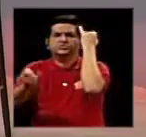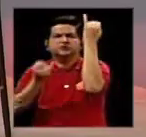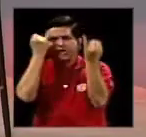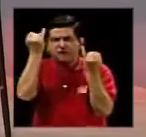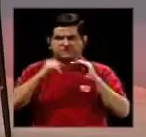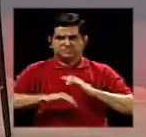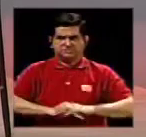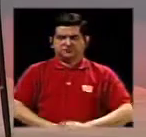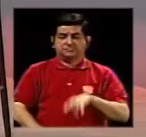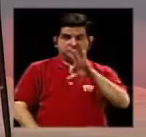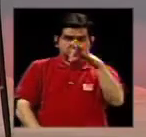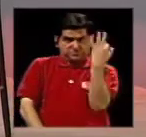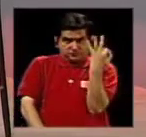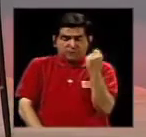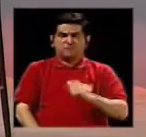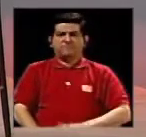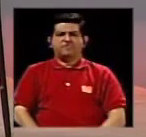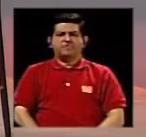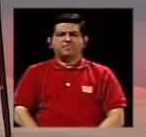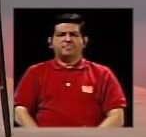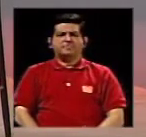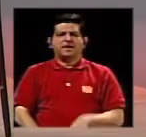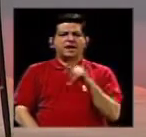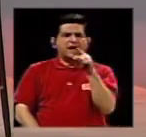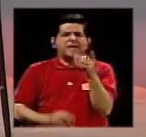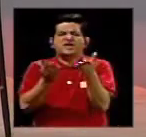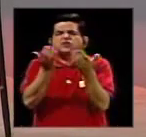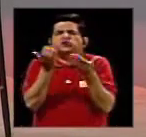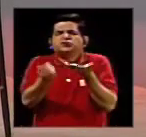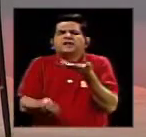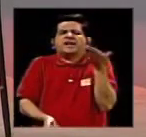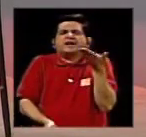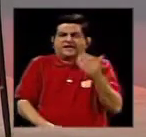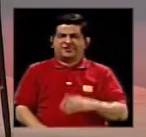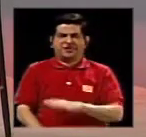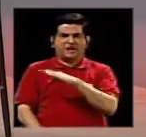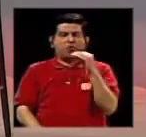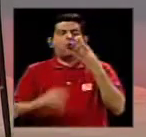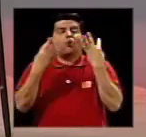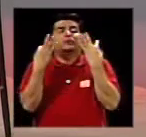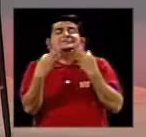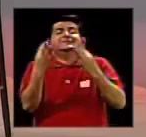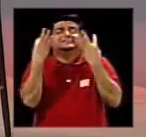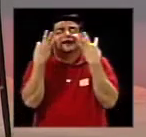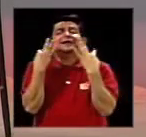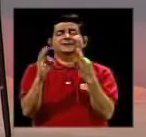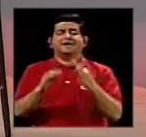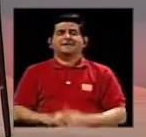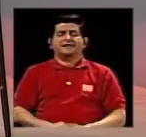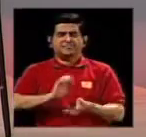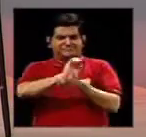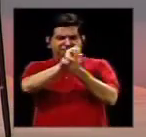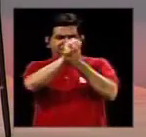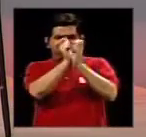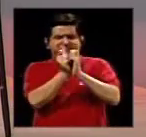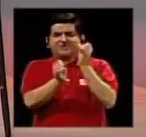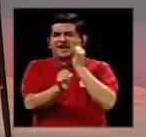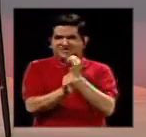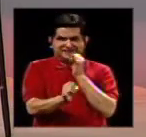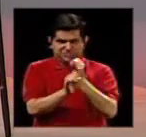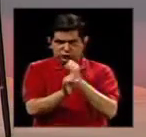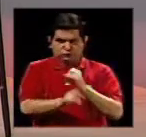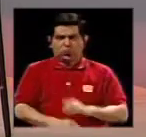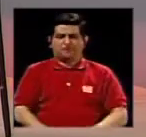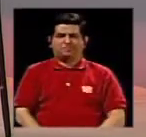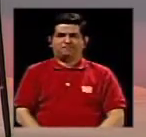eh Para acerca de lo que quieren ver o lo o lo que quisieran en que se convirtiera su institución